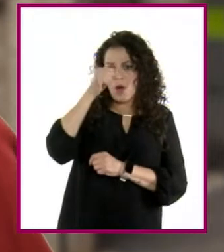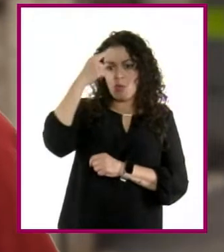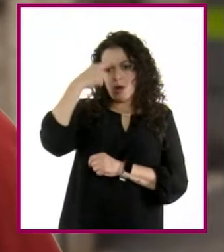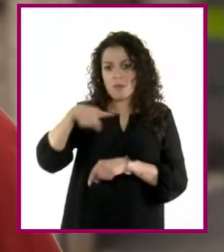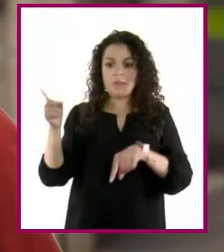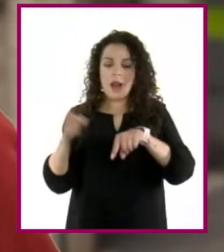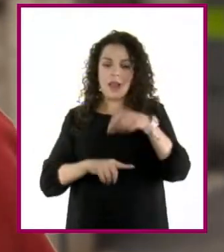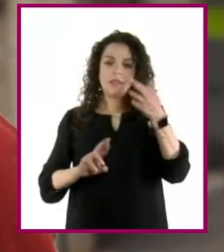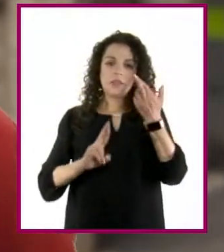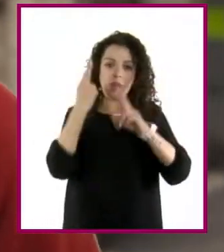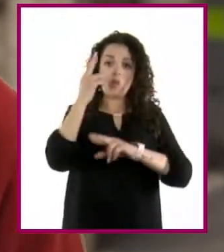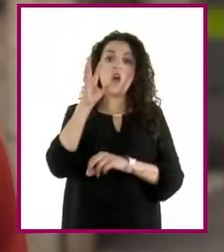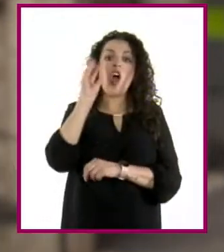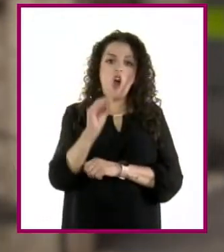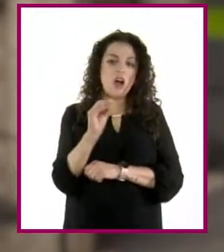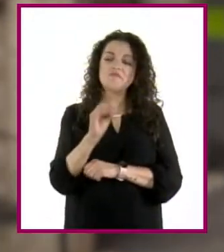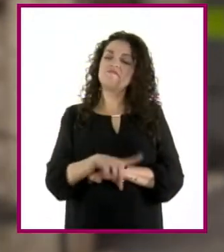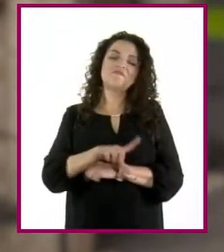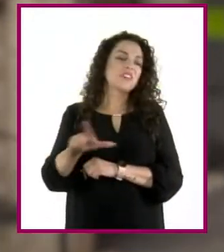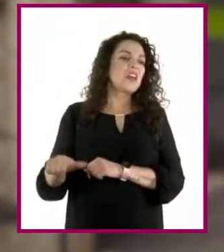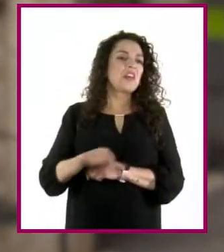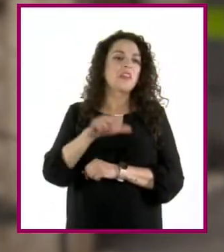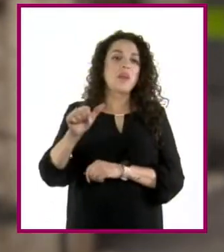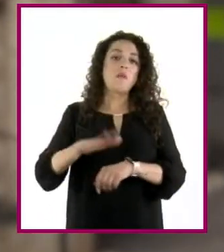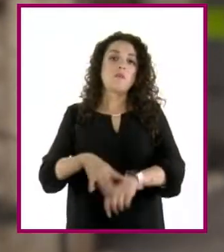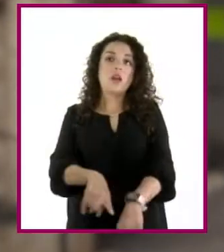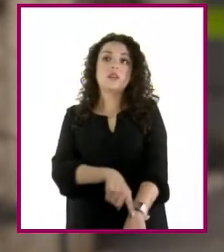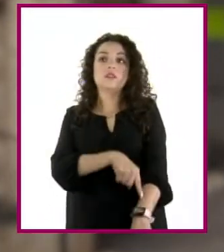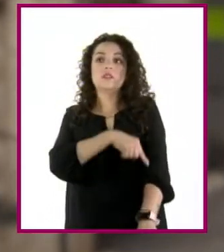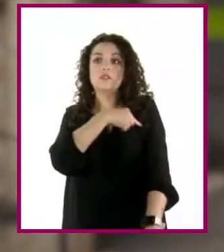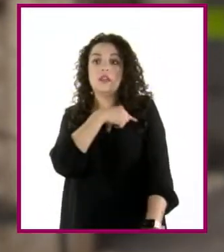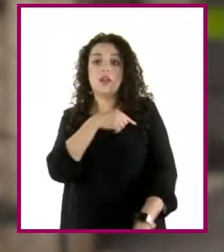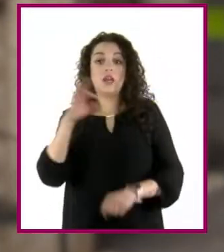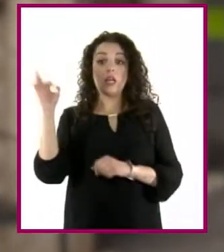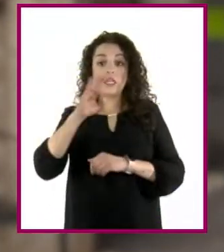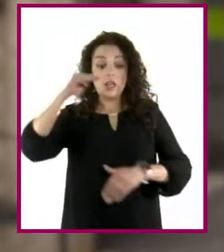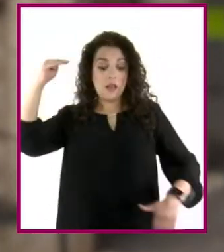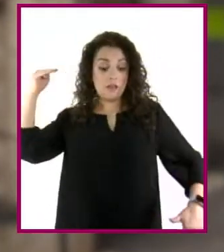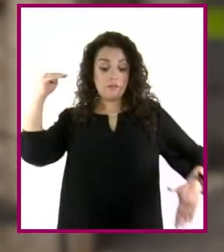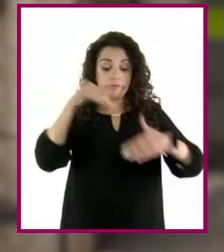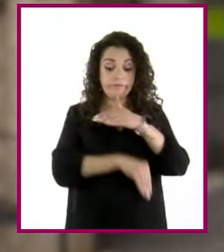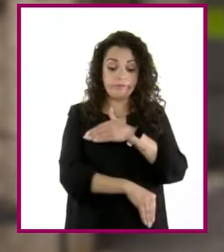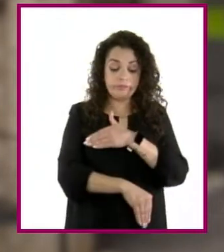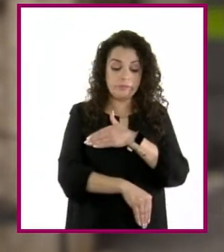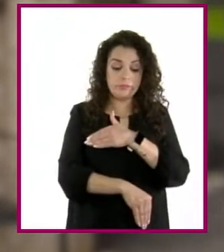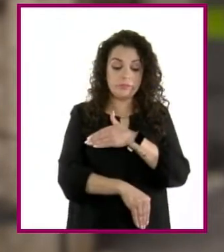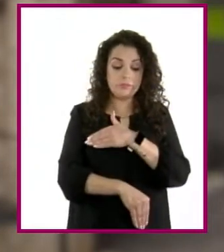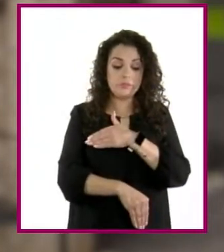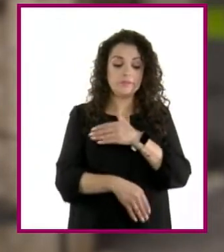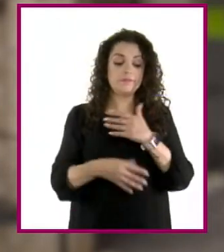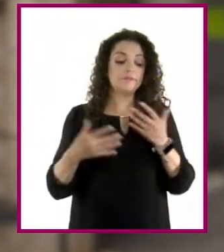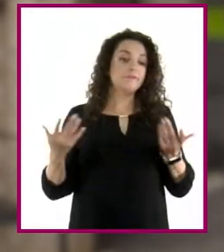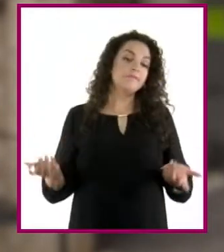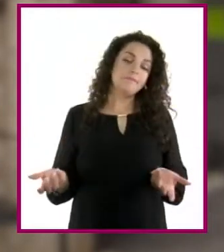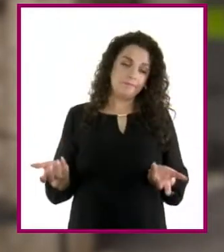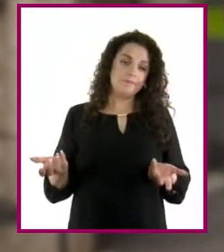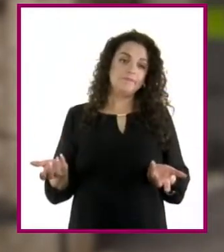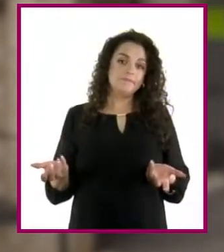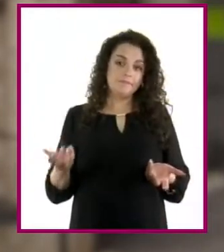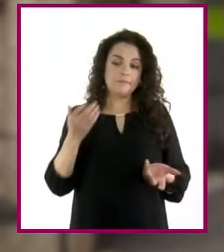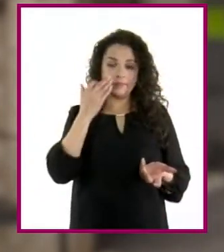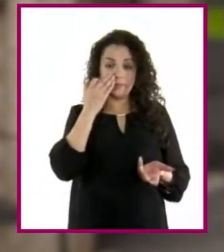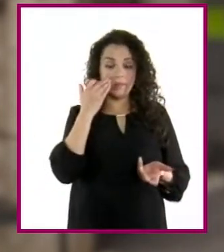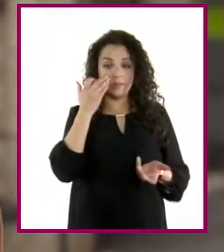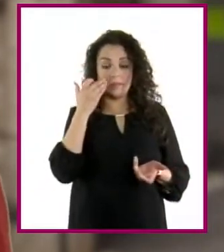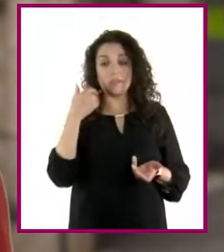lucha haciéndola larga y cansada. Si nos quiebran, se rompe la cuestión y tendremos que volver al trabajo en las mismas